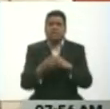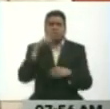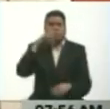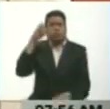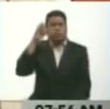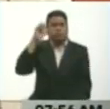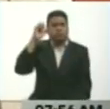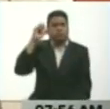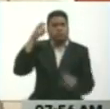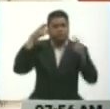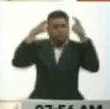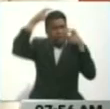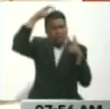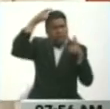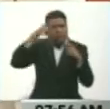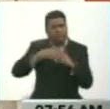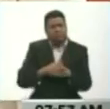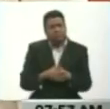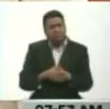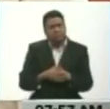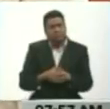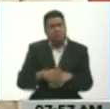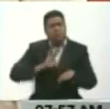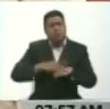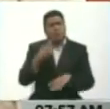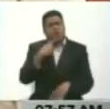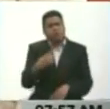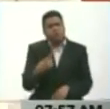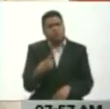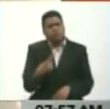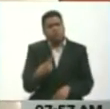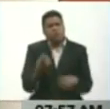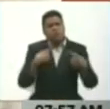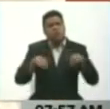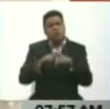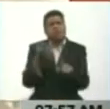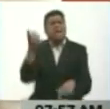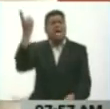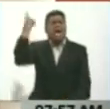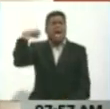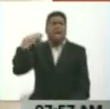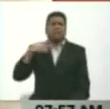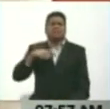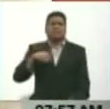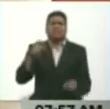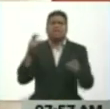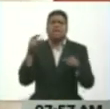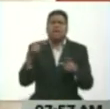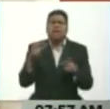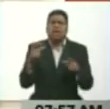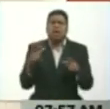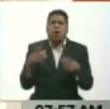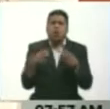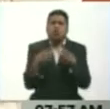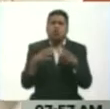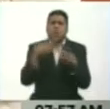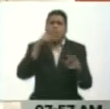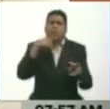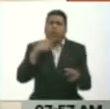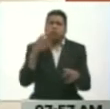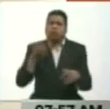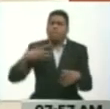Cuarta República? ¿Por qué no habló de lo que hicieron los gobiernos de Acción Democrática? ¿Por qué no hizo ninguna referencia?